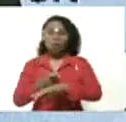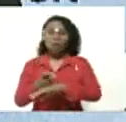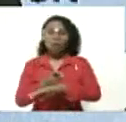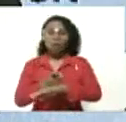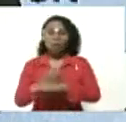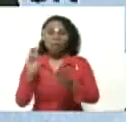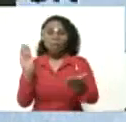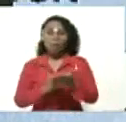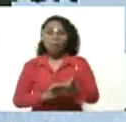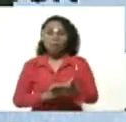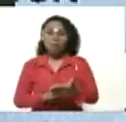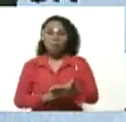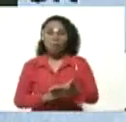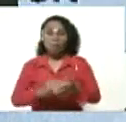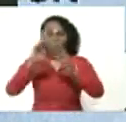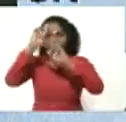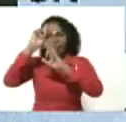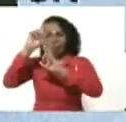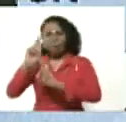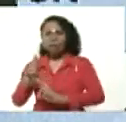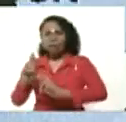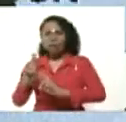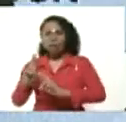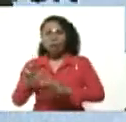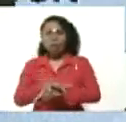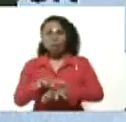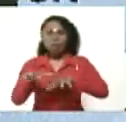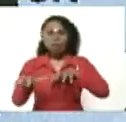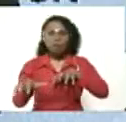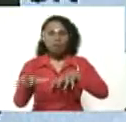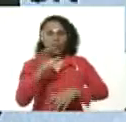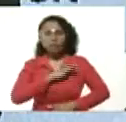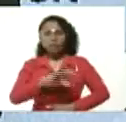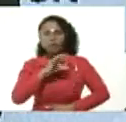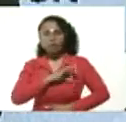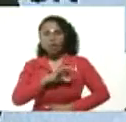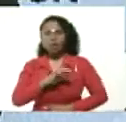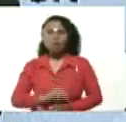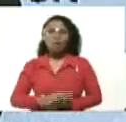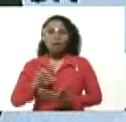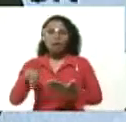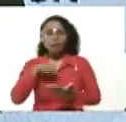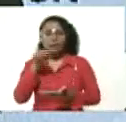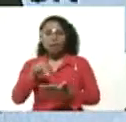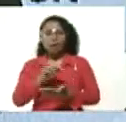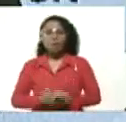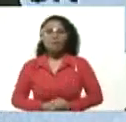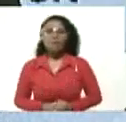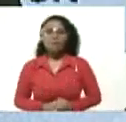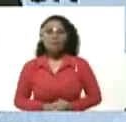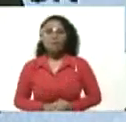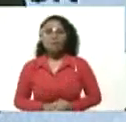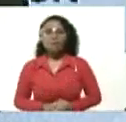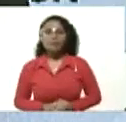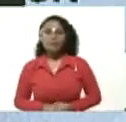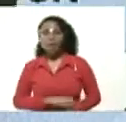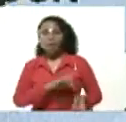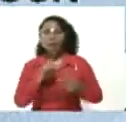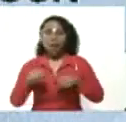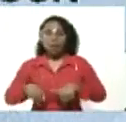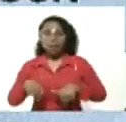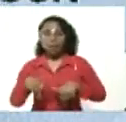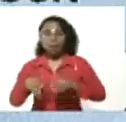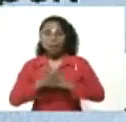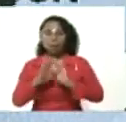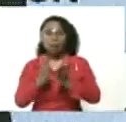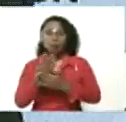marcado por el respeto a las mayorías y a la soberanía nacional. En mitad de este mundo convulso en el que